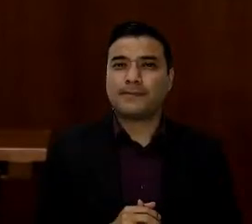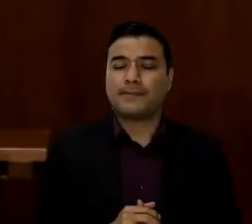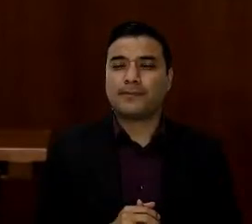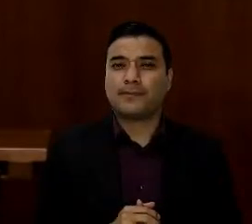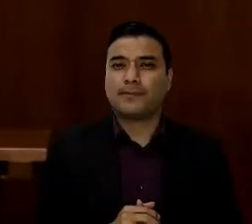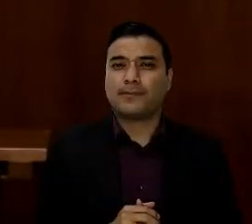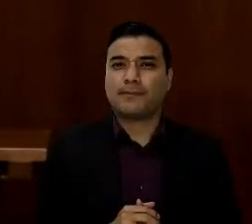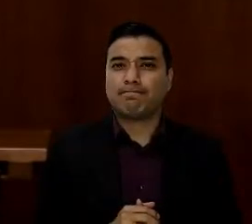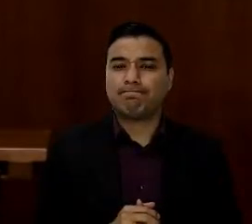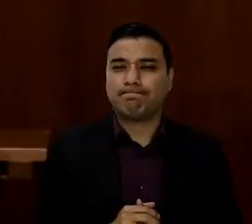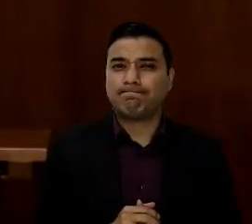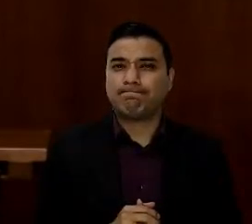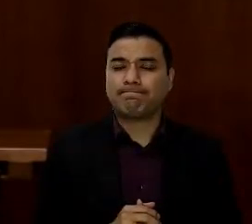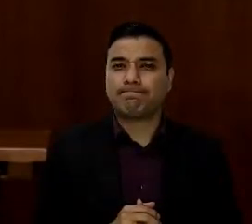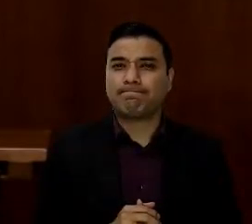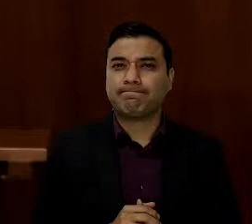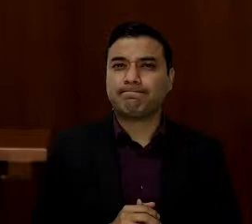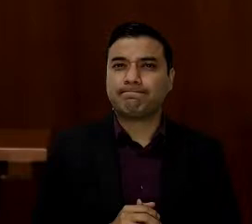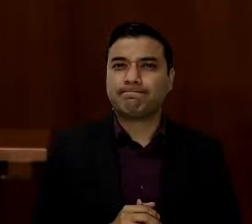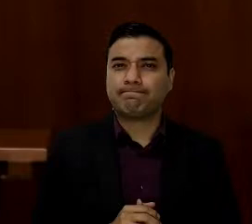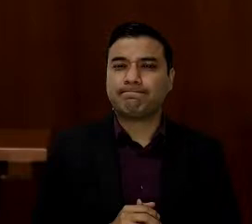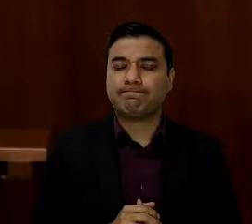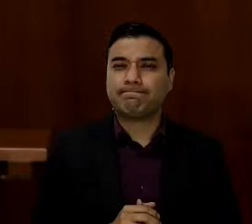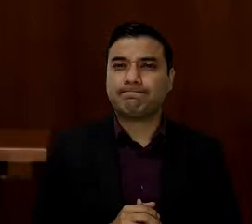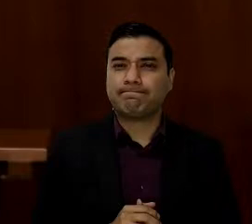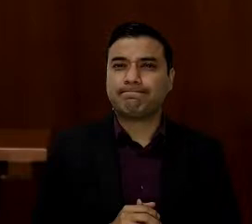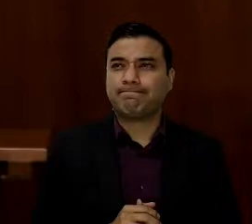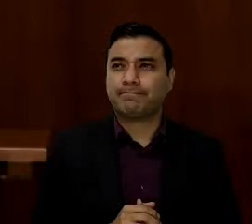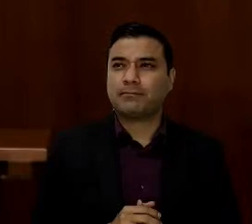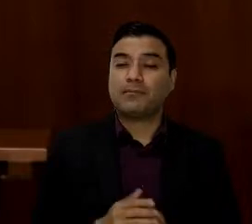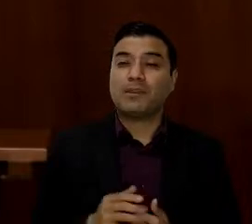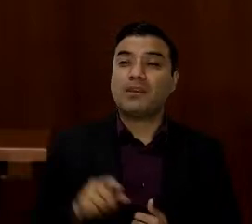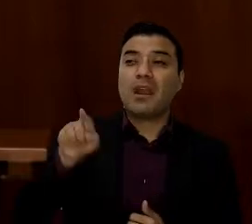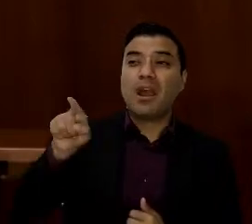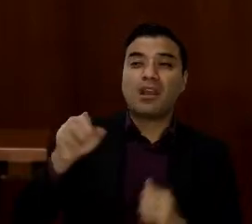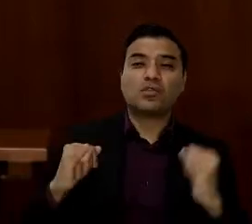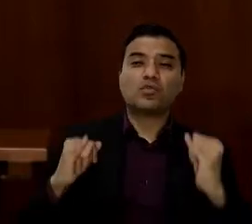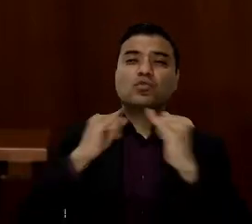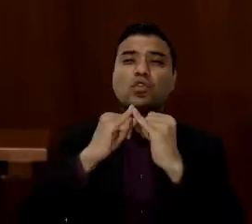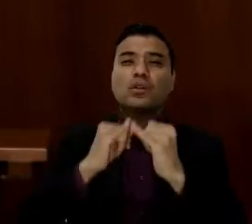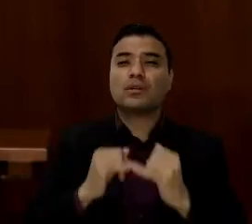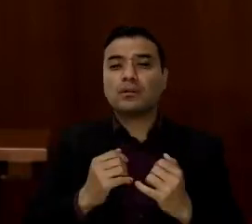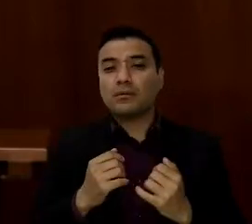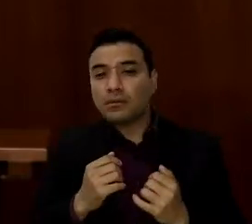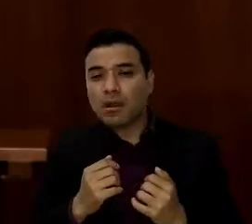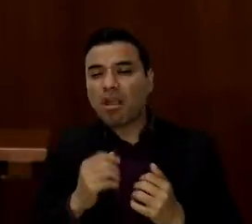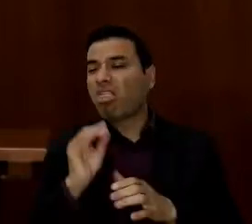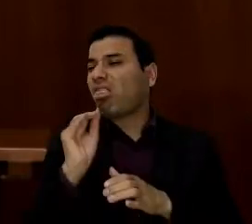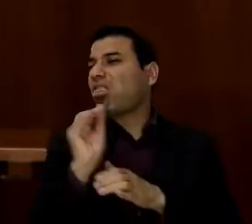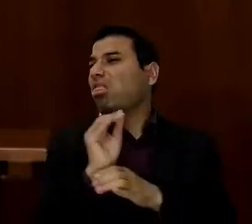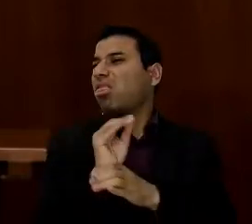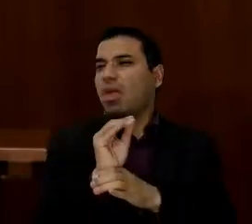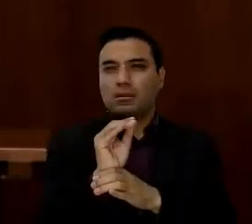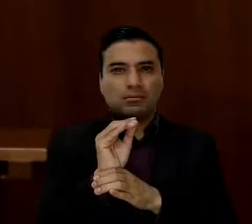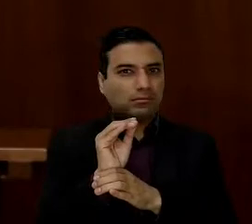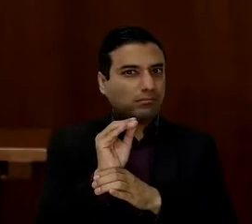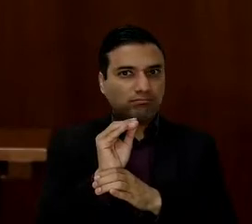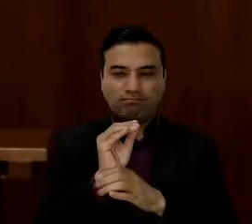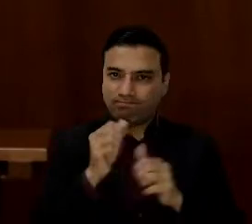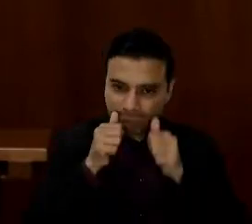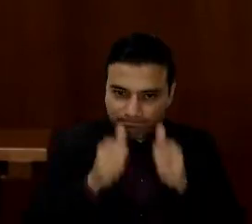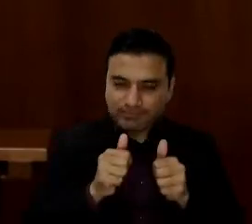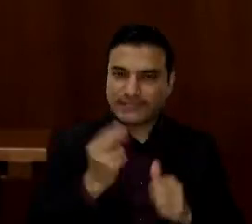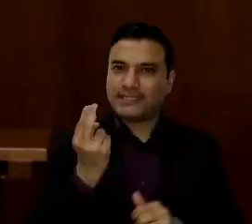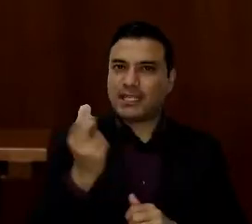dejar hacer dejar pasar no es la vía correcta también hay un grado de responsabilidad